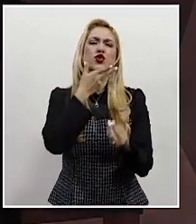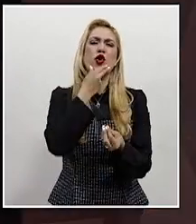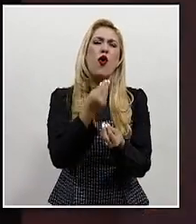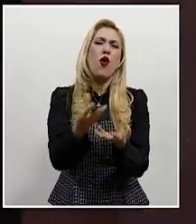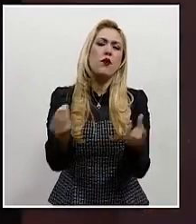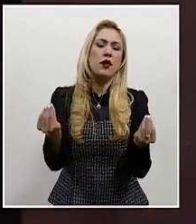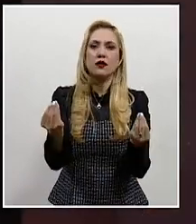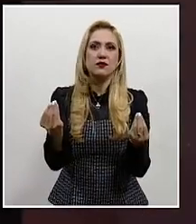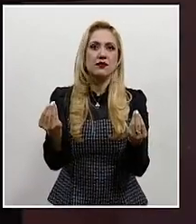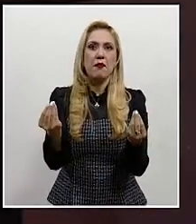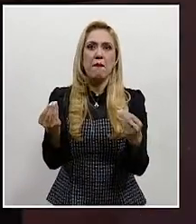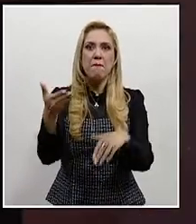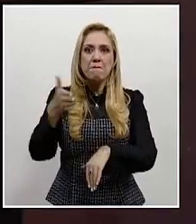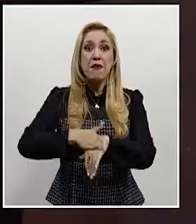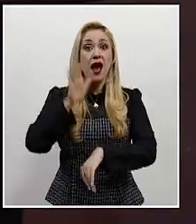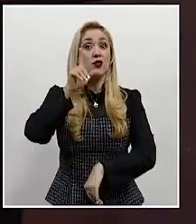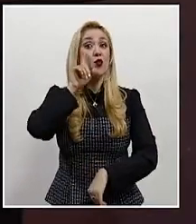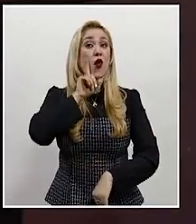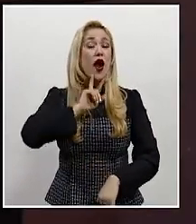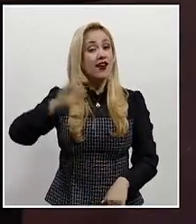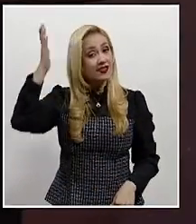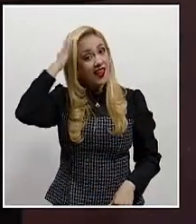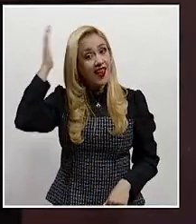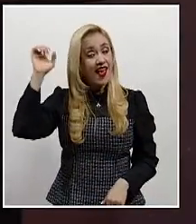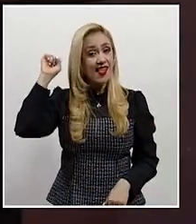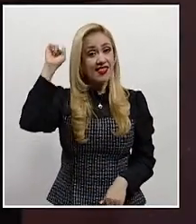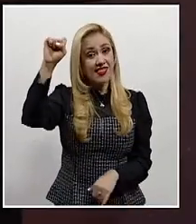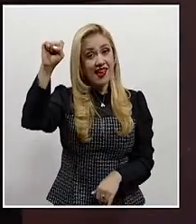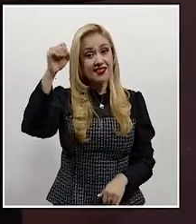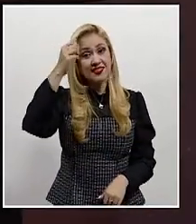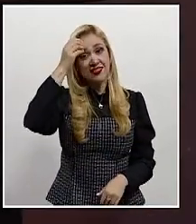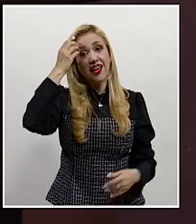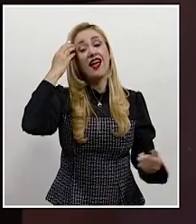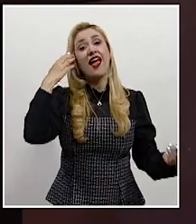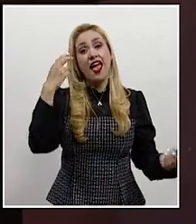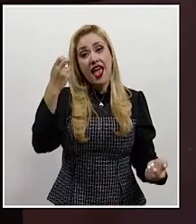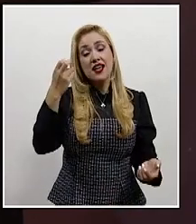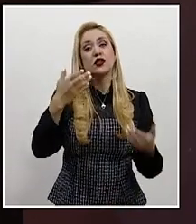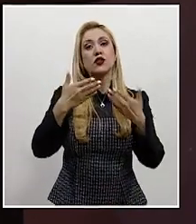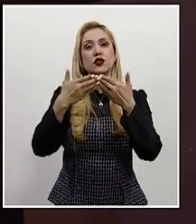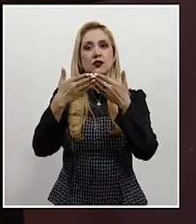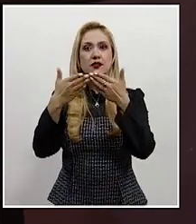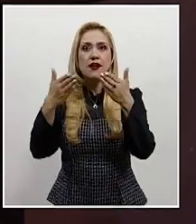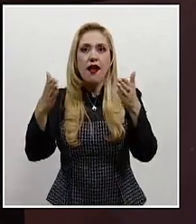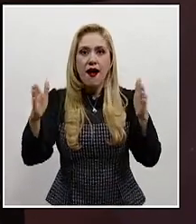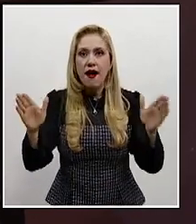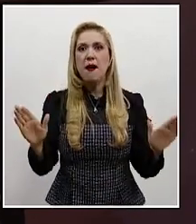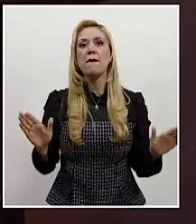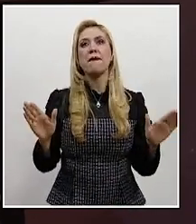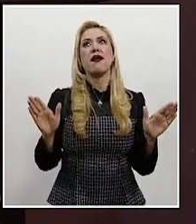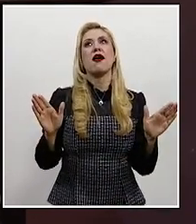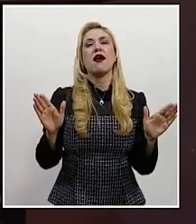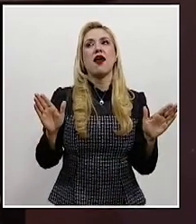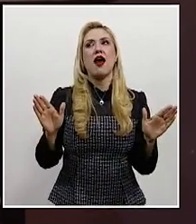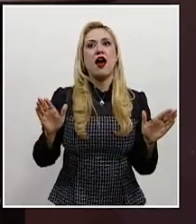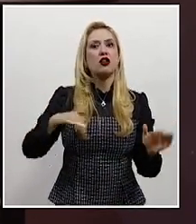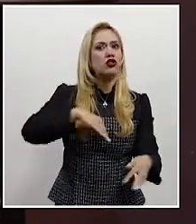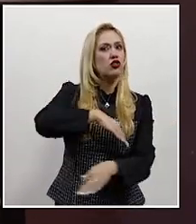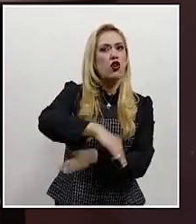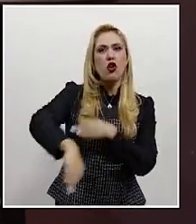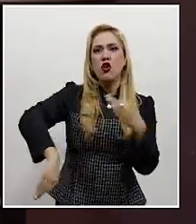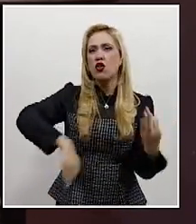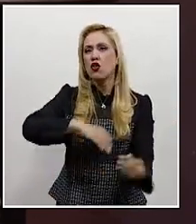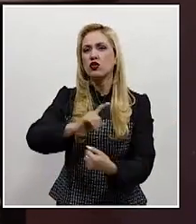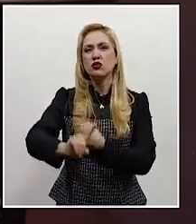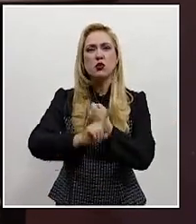tener muchas más mujeres dirigentes, ¿no? Entonces, eso va a abrir pie también a todas estas